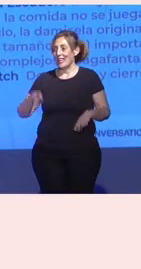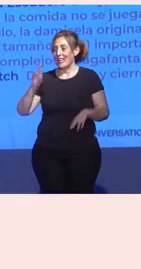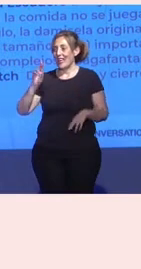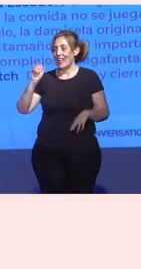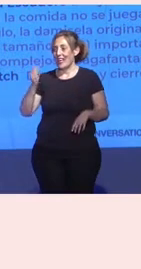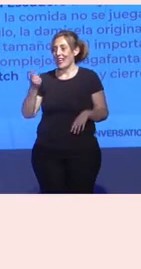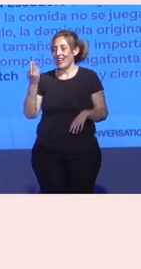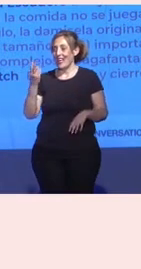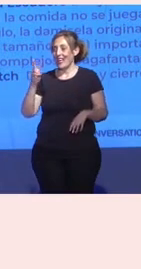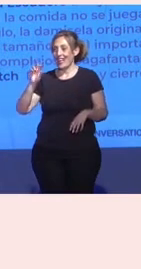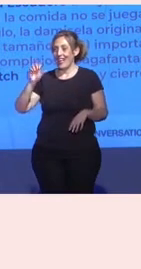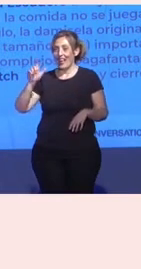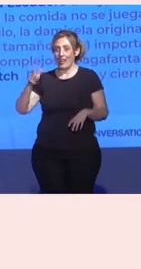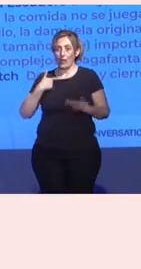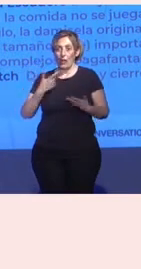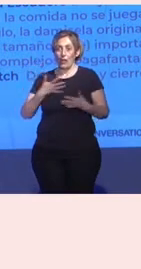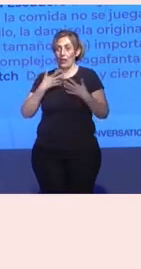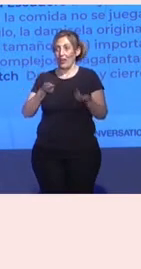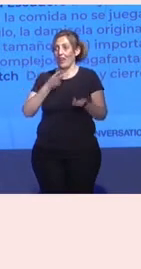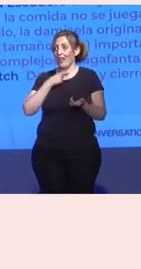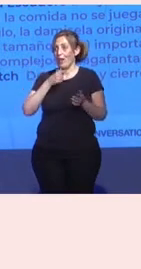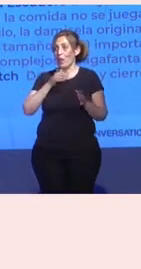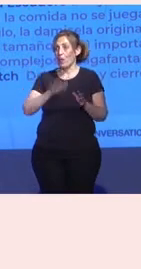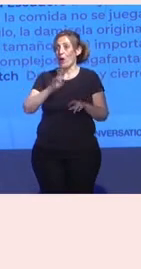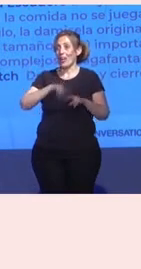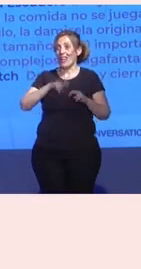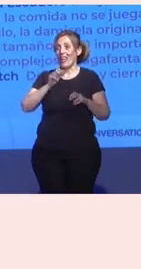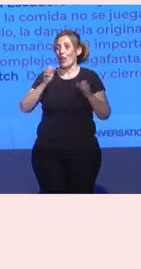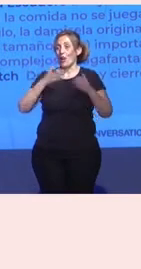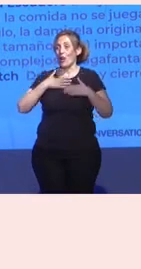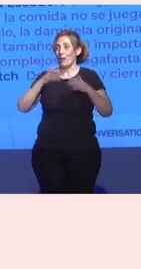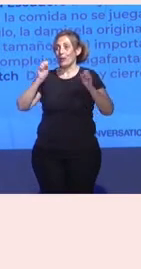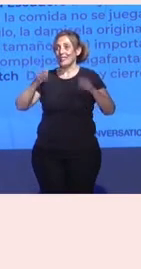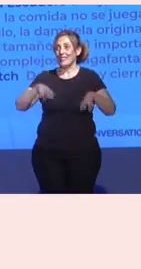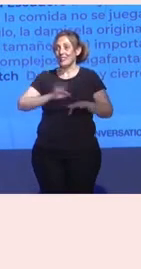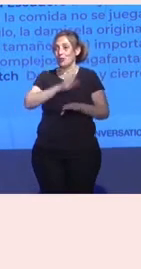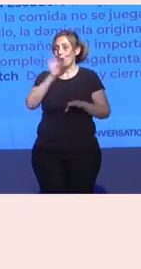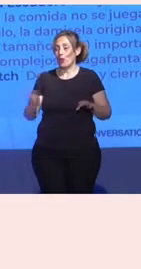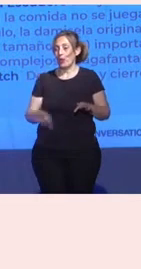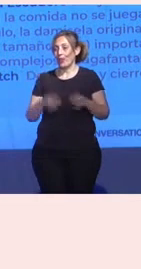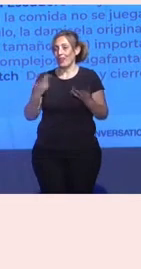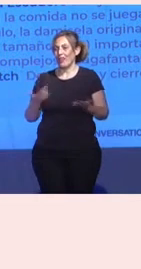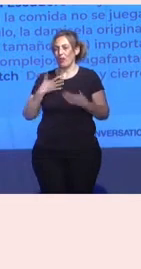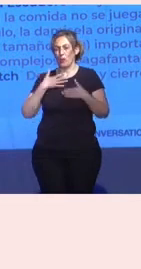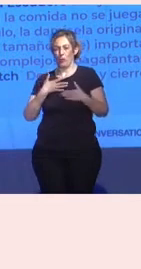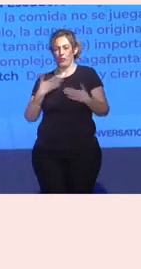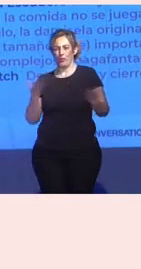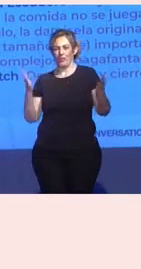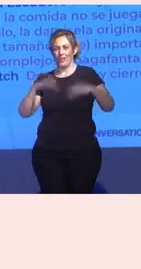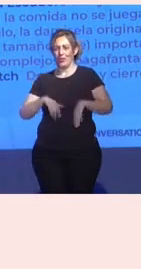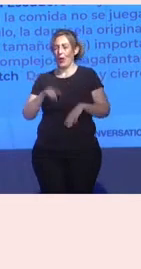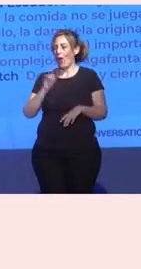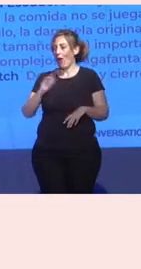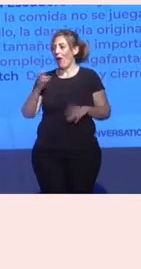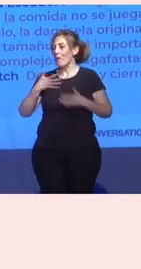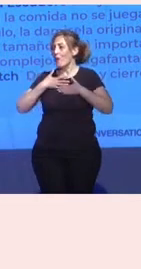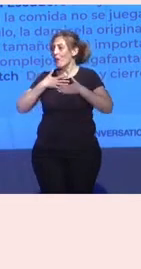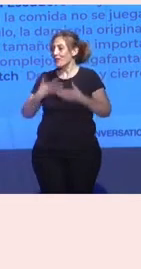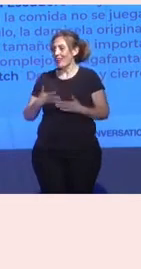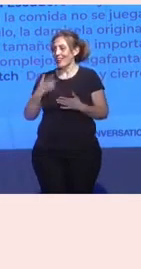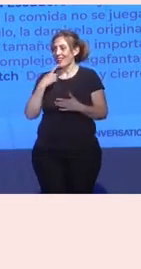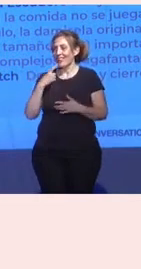llevamos haciendo humor negro involuntario todo el día o más bien voluntario bueno la